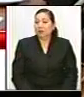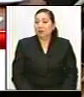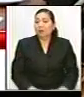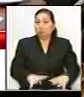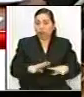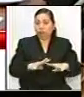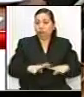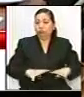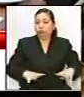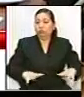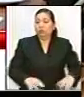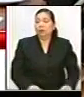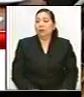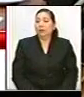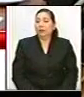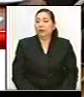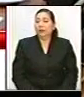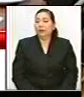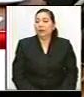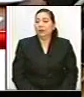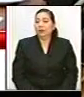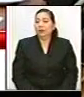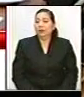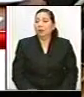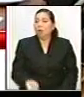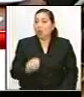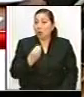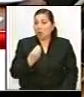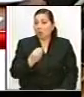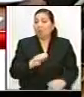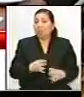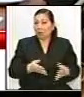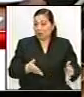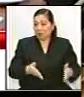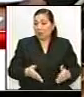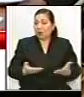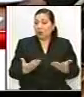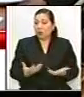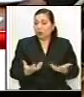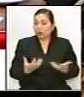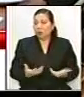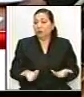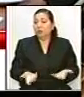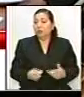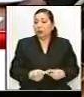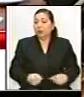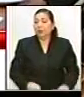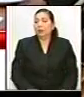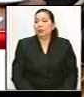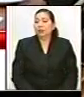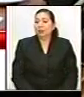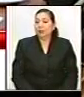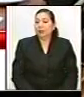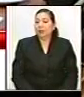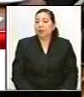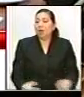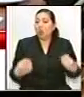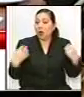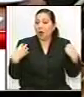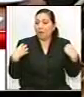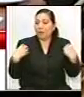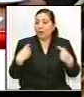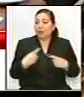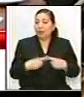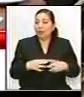auditorio, ¿ya? Tenemos para un comedor, con su cocina, con su comedor, oficina, todo.